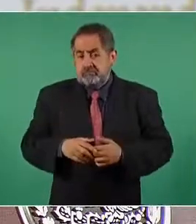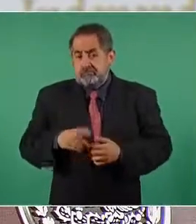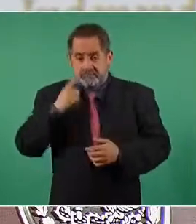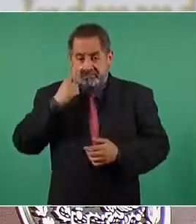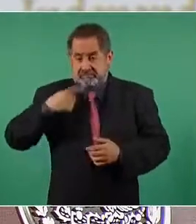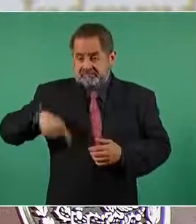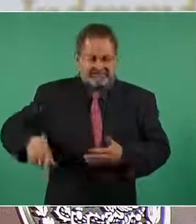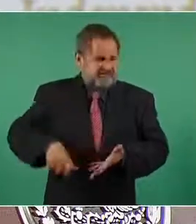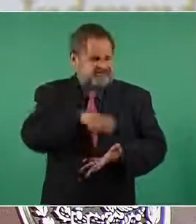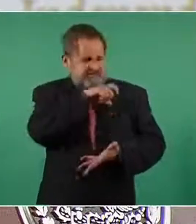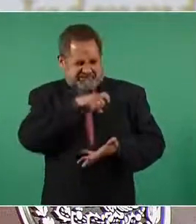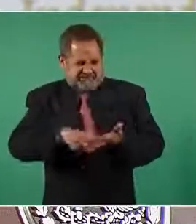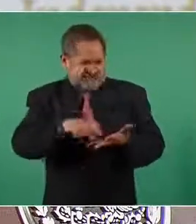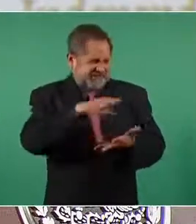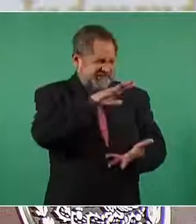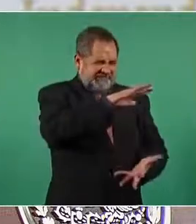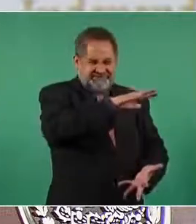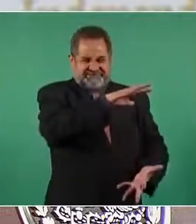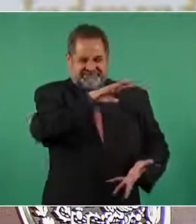hemos estado